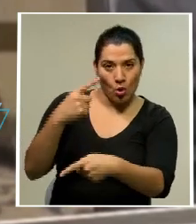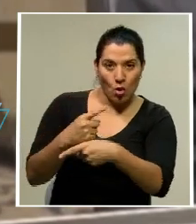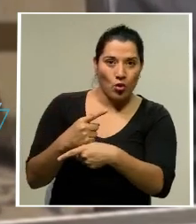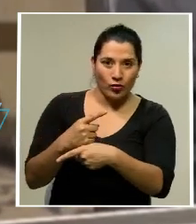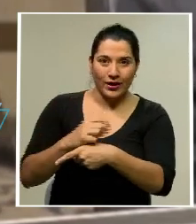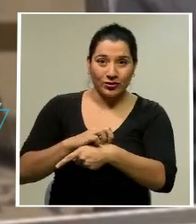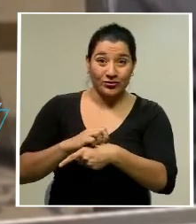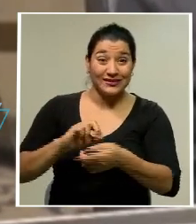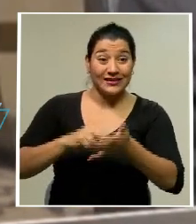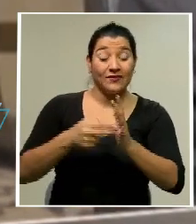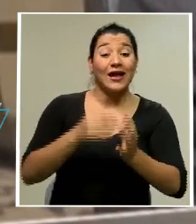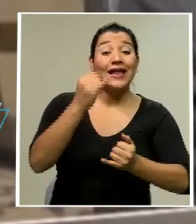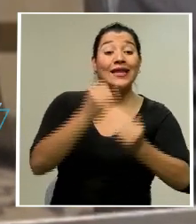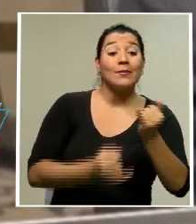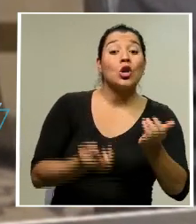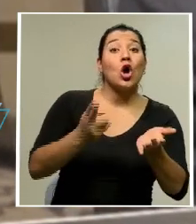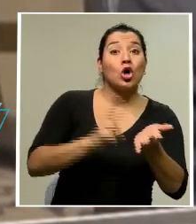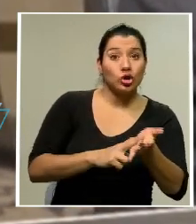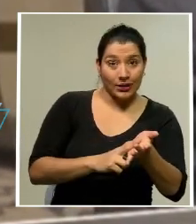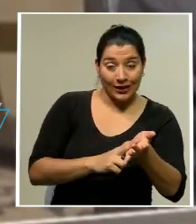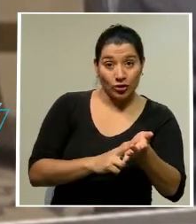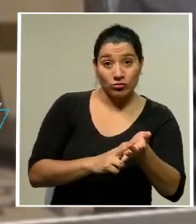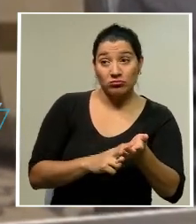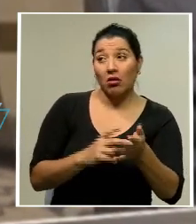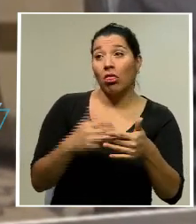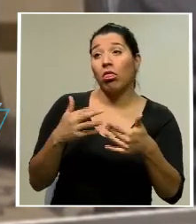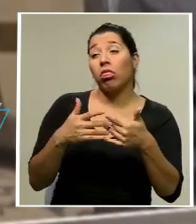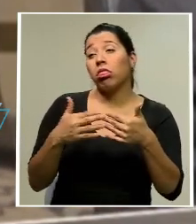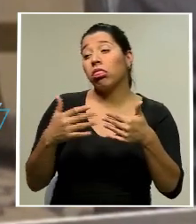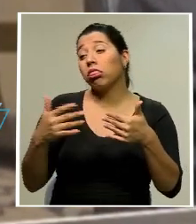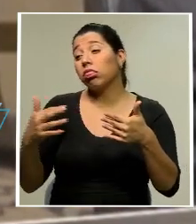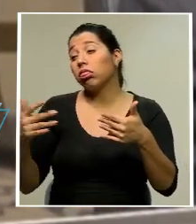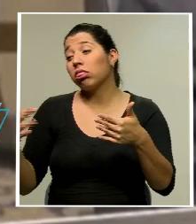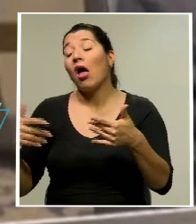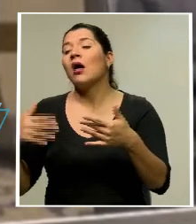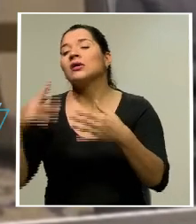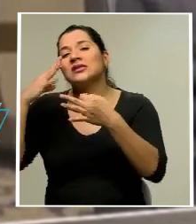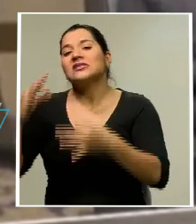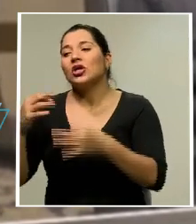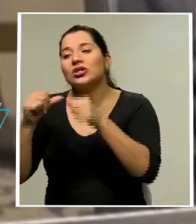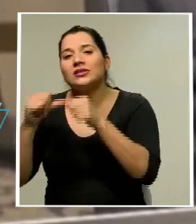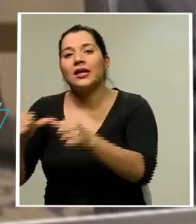para la firma de esos contratos. La auditoría detectó ciertos